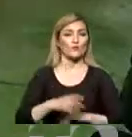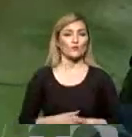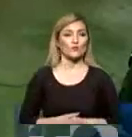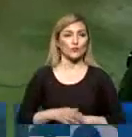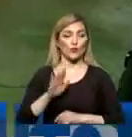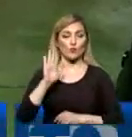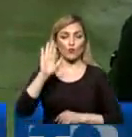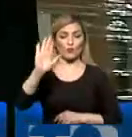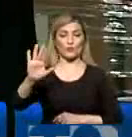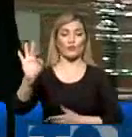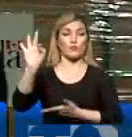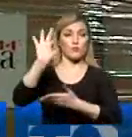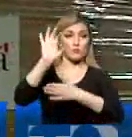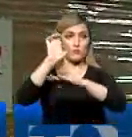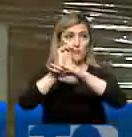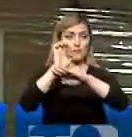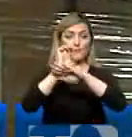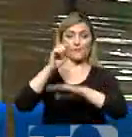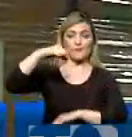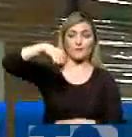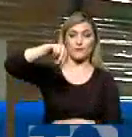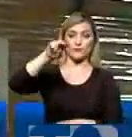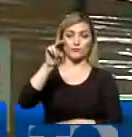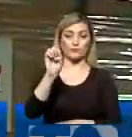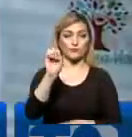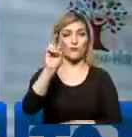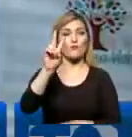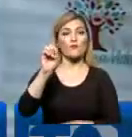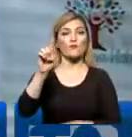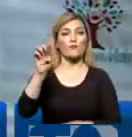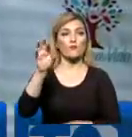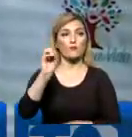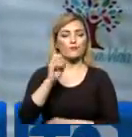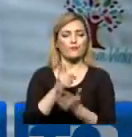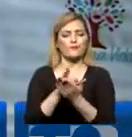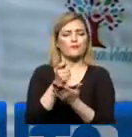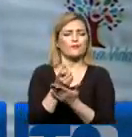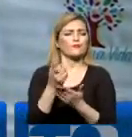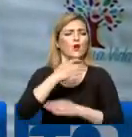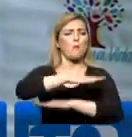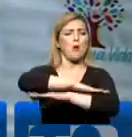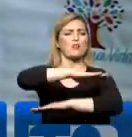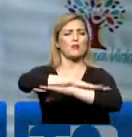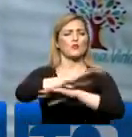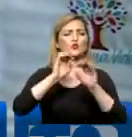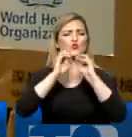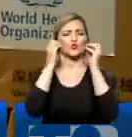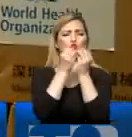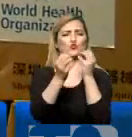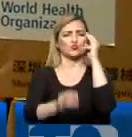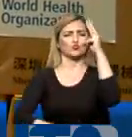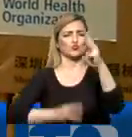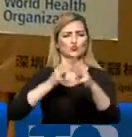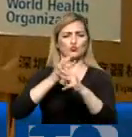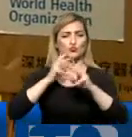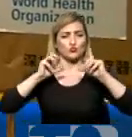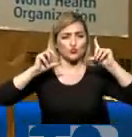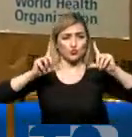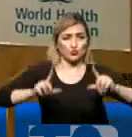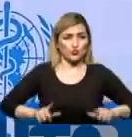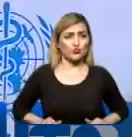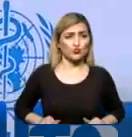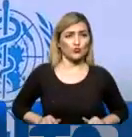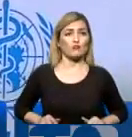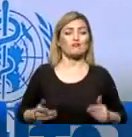su representante en Ecuador, Fernando Quevedo, señaló que esta compra se realizó en la plataforma de la Organización Mundial de la Salud, para